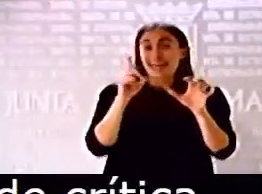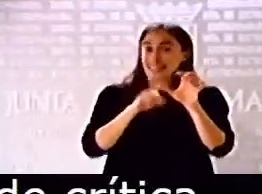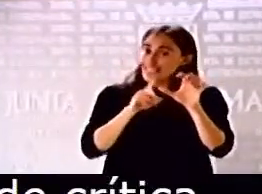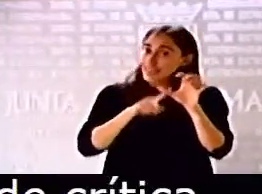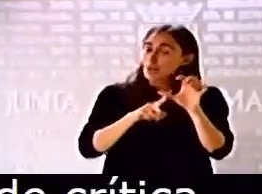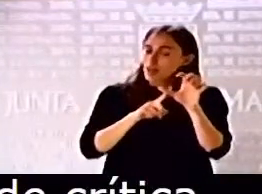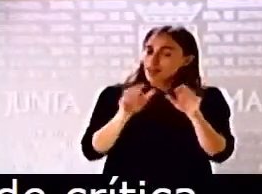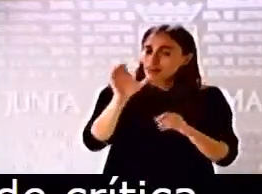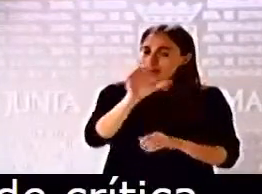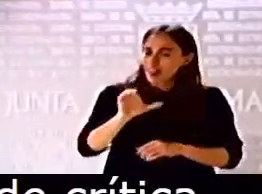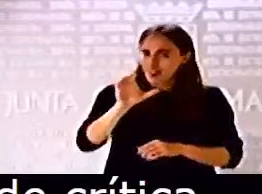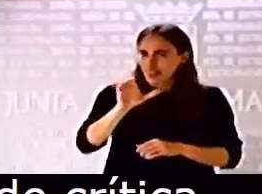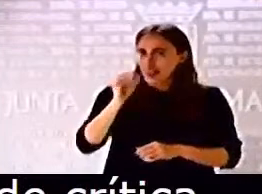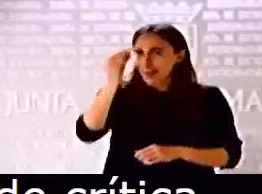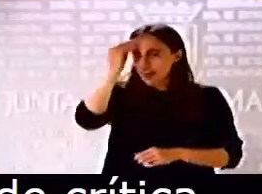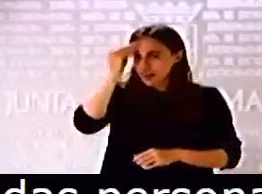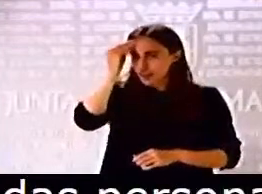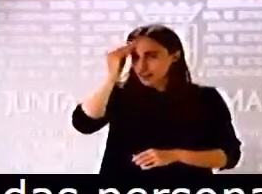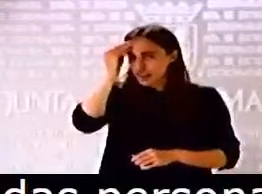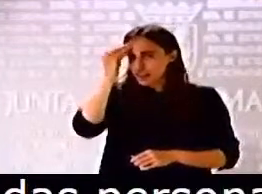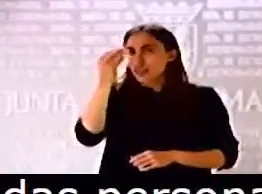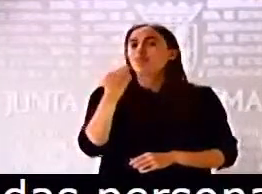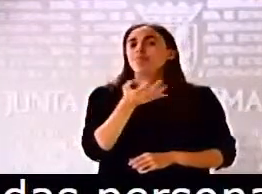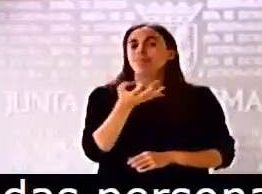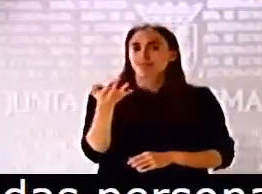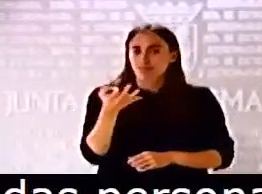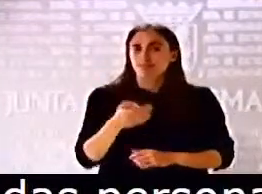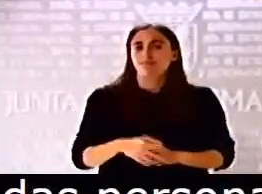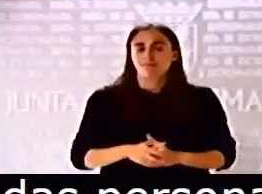ciencia. Cree en la ciencia.